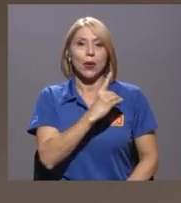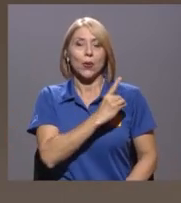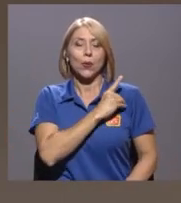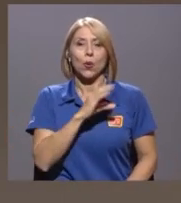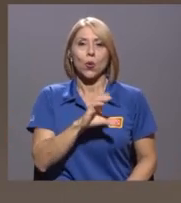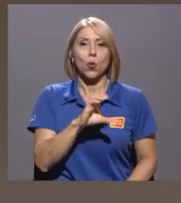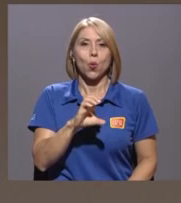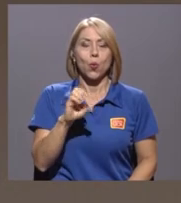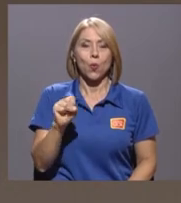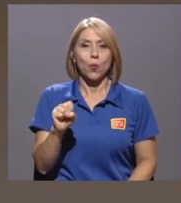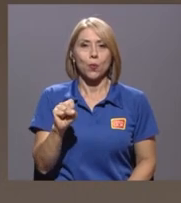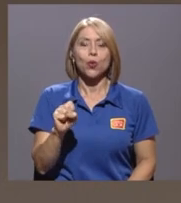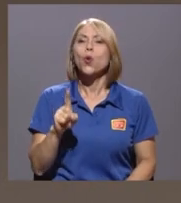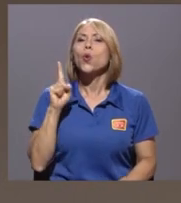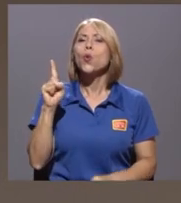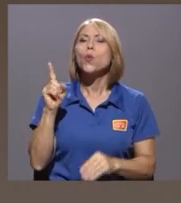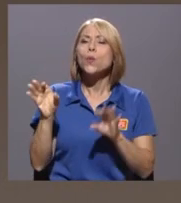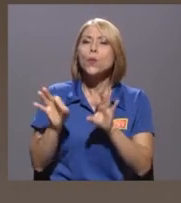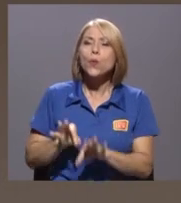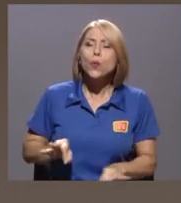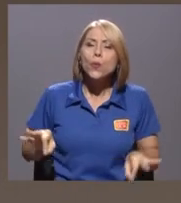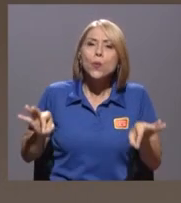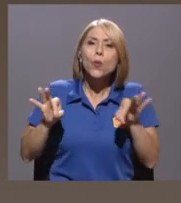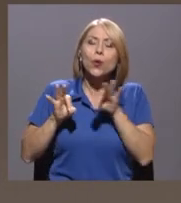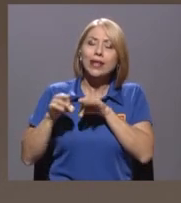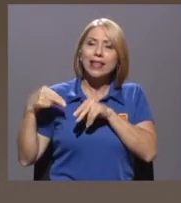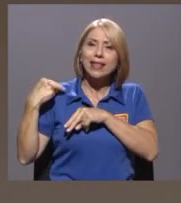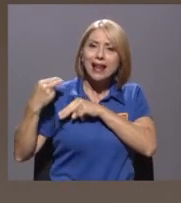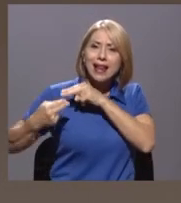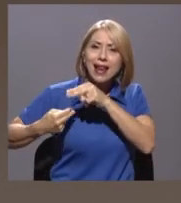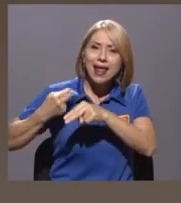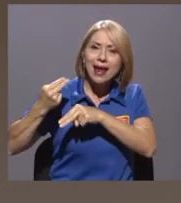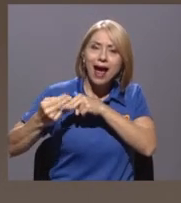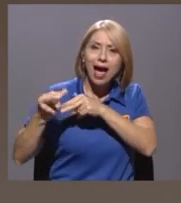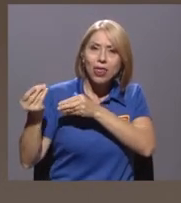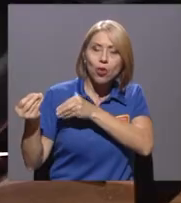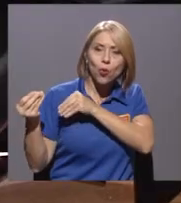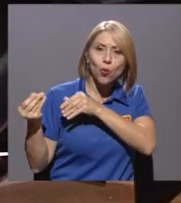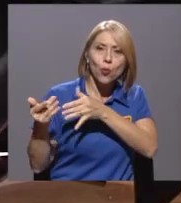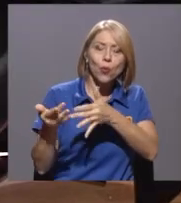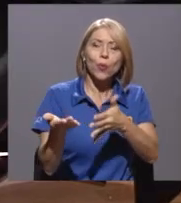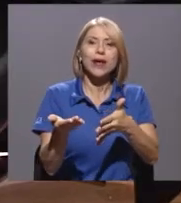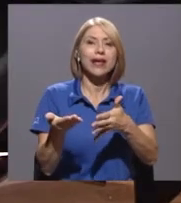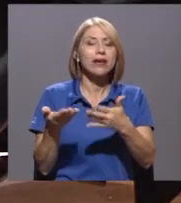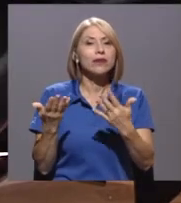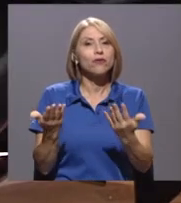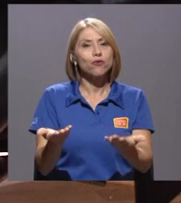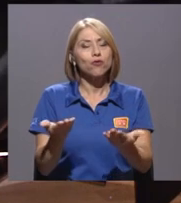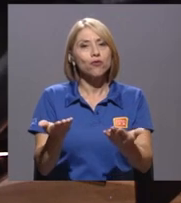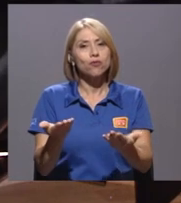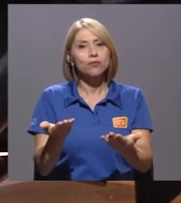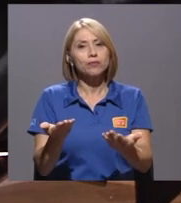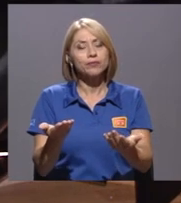importantes que don guido nos dejó fue precisamente